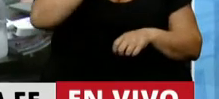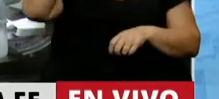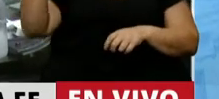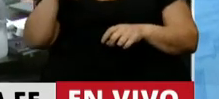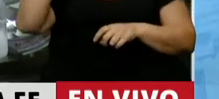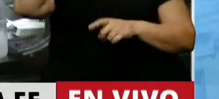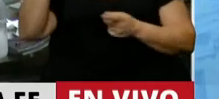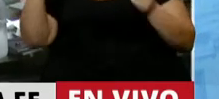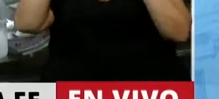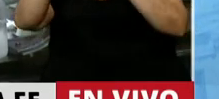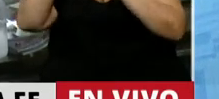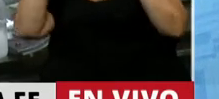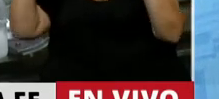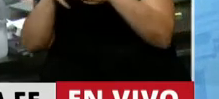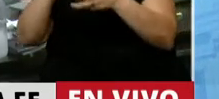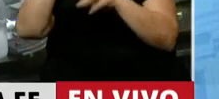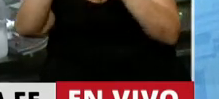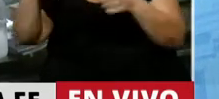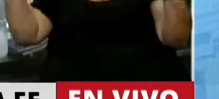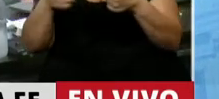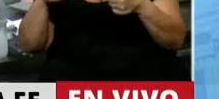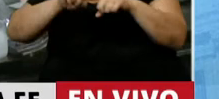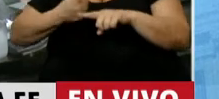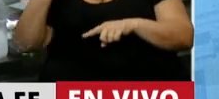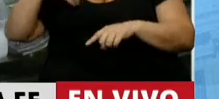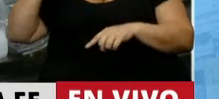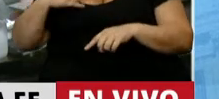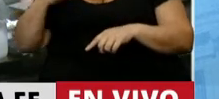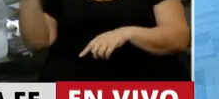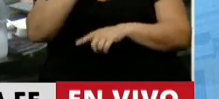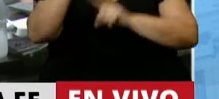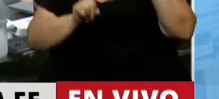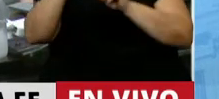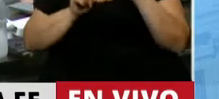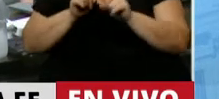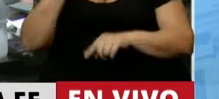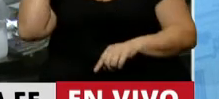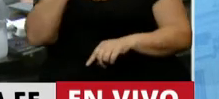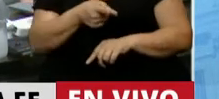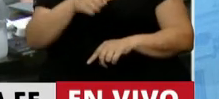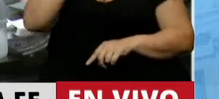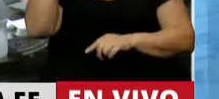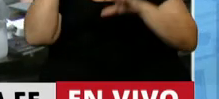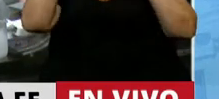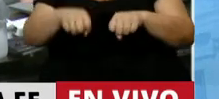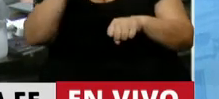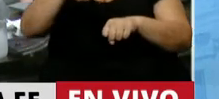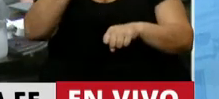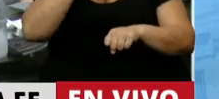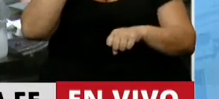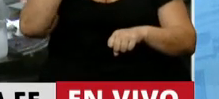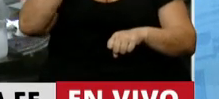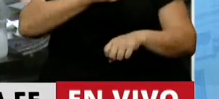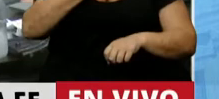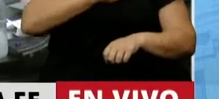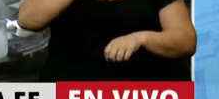se estatizaba, había sectores de la oposición política argentina, no todos, que se oponían a la estatización de la